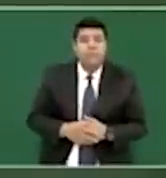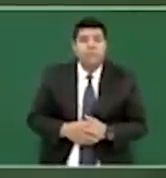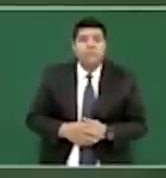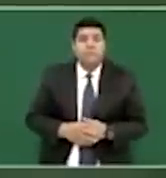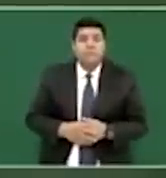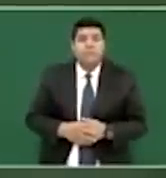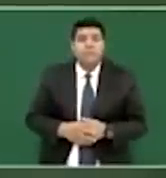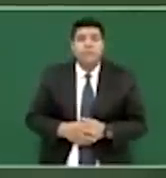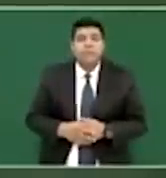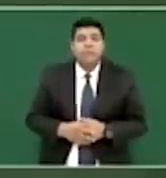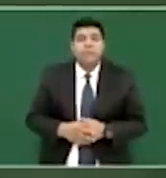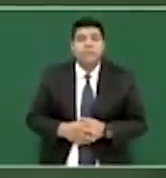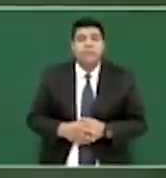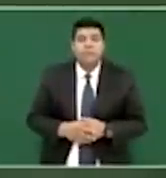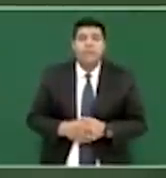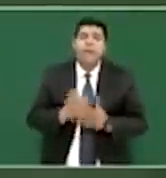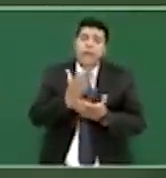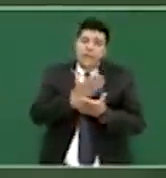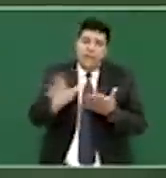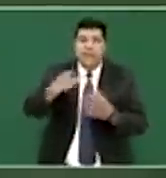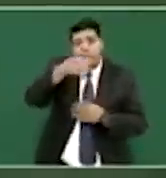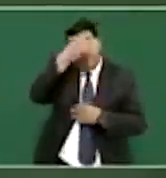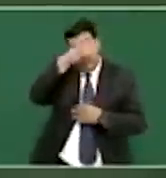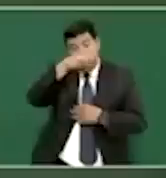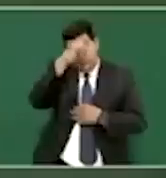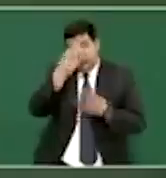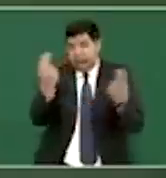además con experiencia,